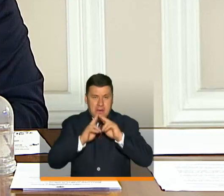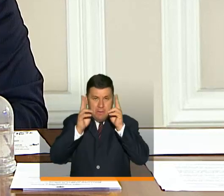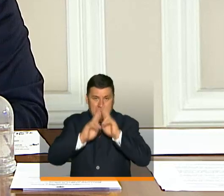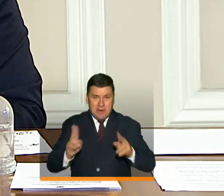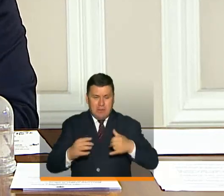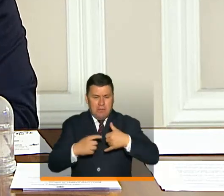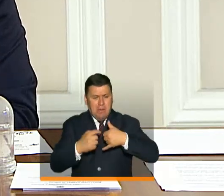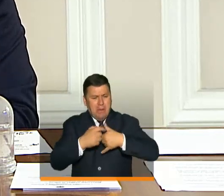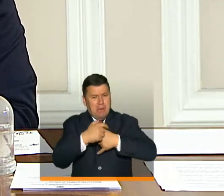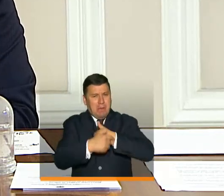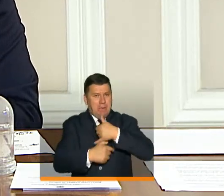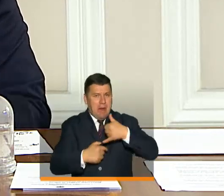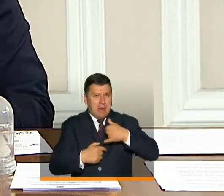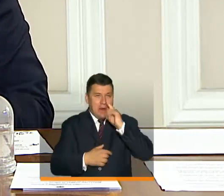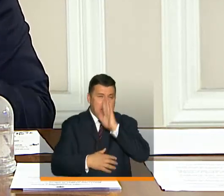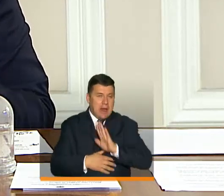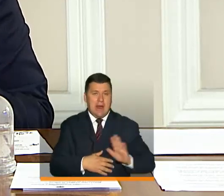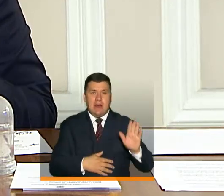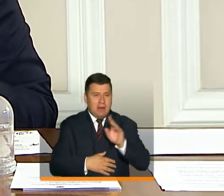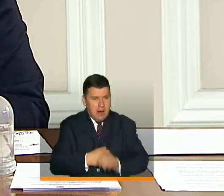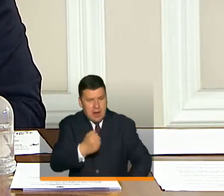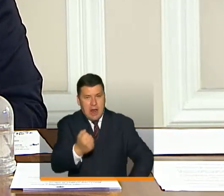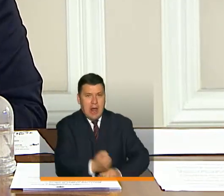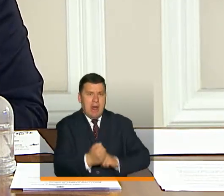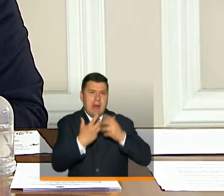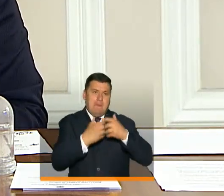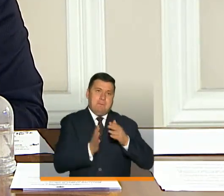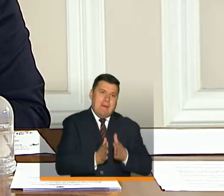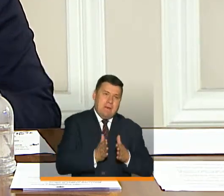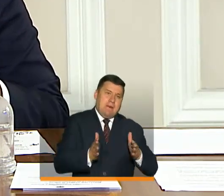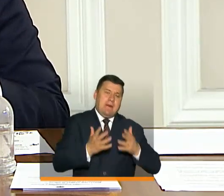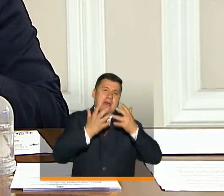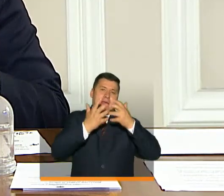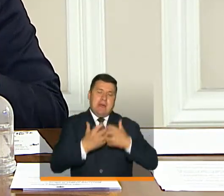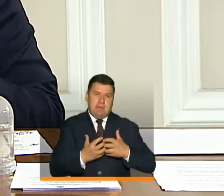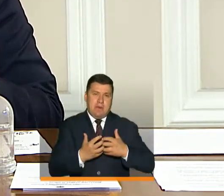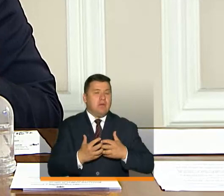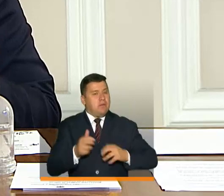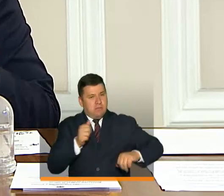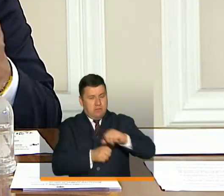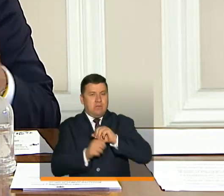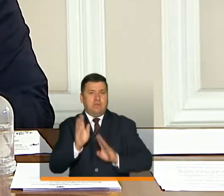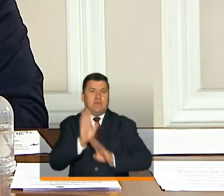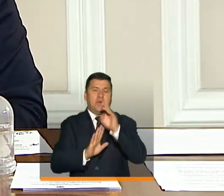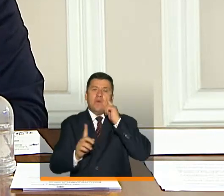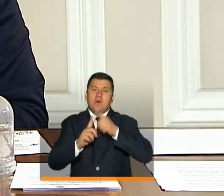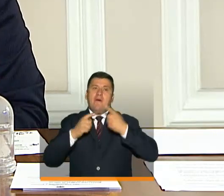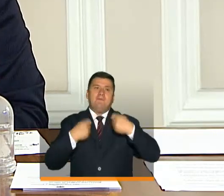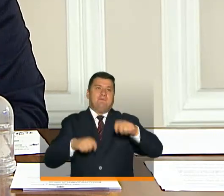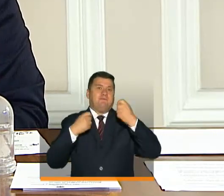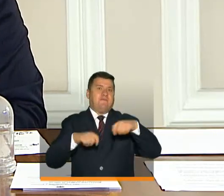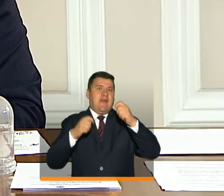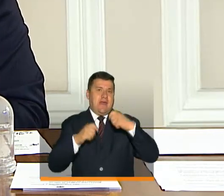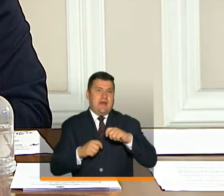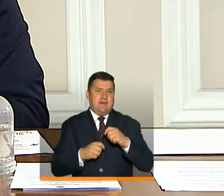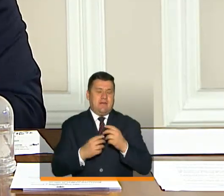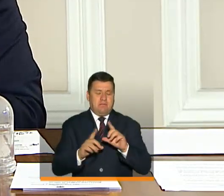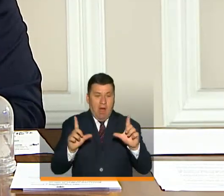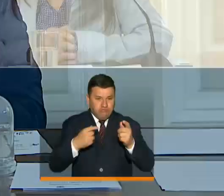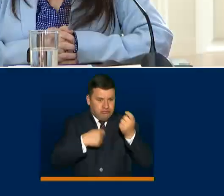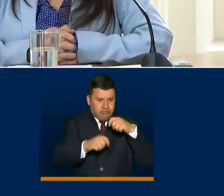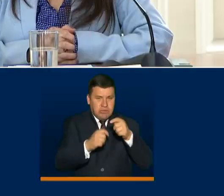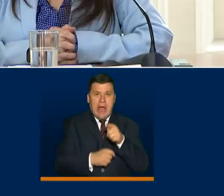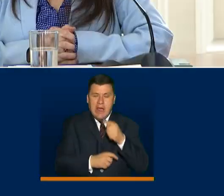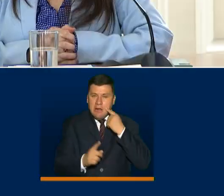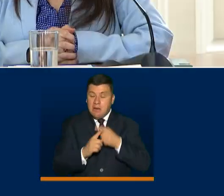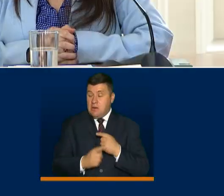virtuales en todo el territorio nacional, apoyando a micro, pequeña empresa para que pueda también vender sus productos de manera ágil. Y la